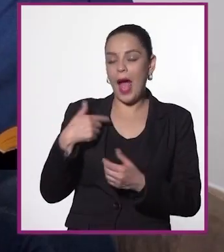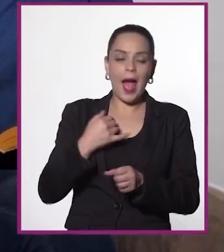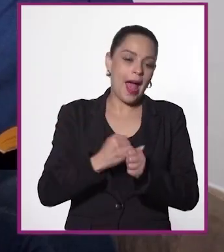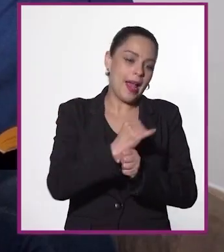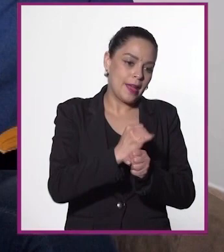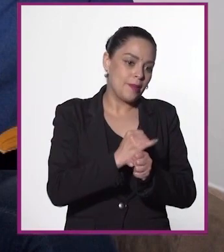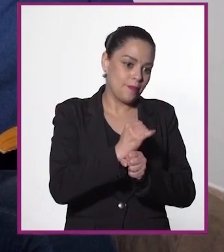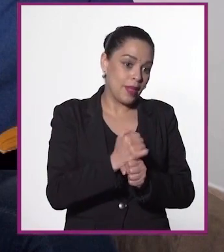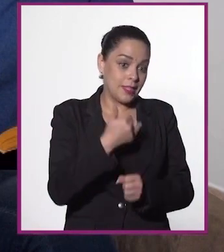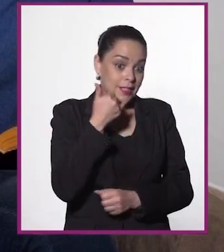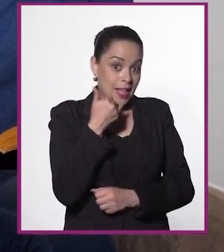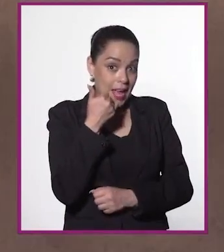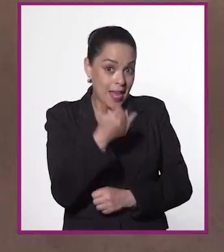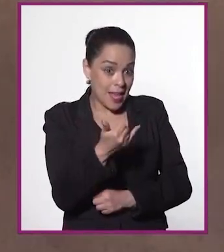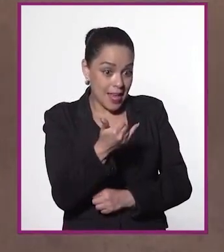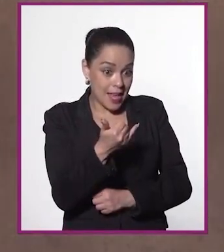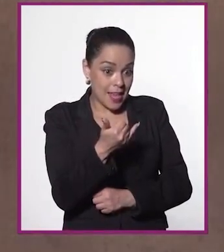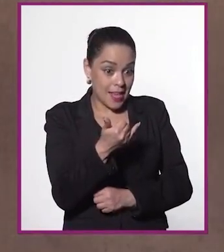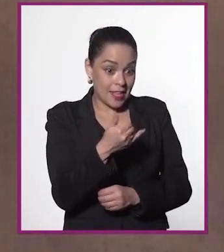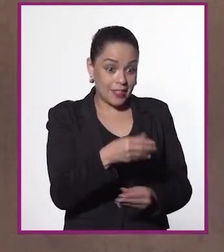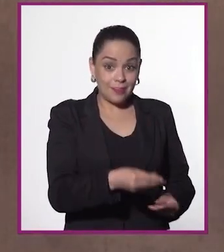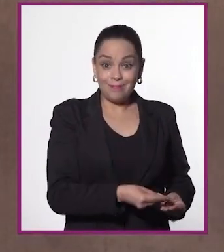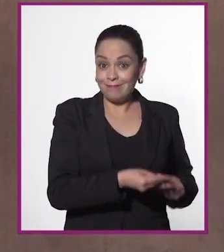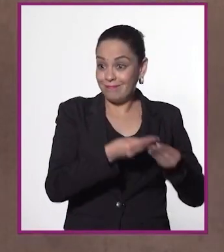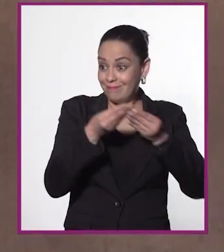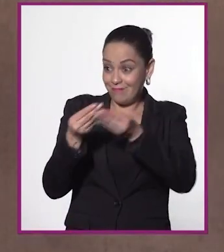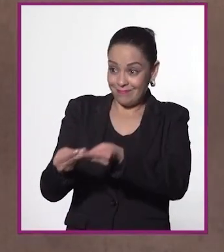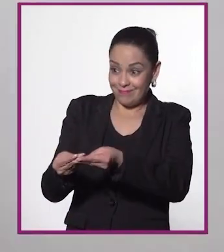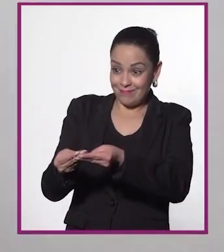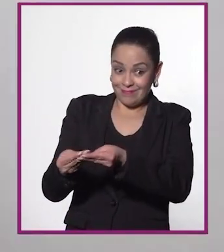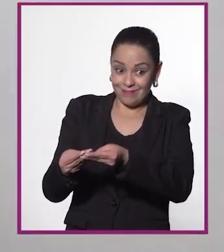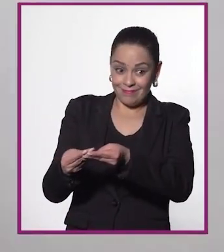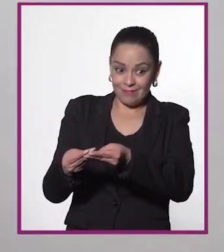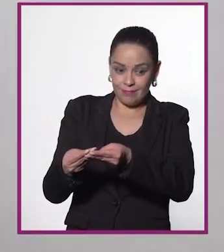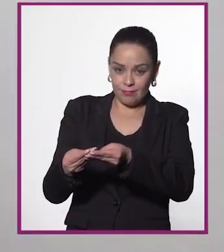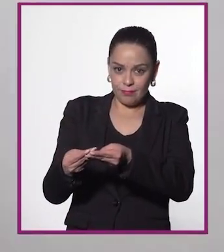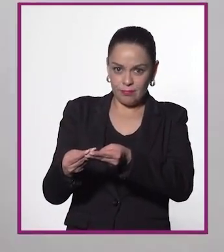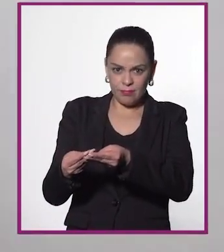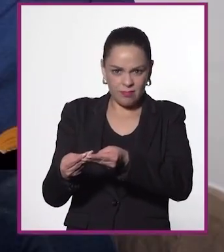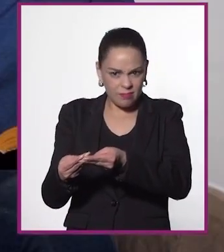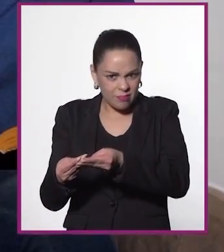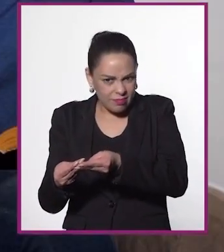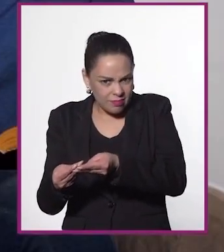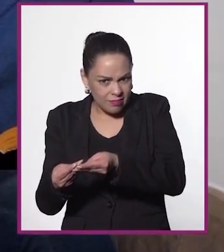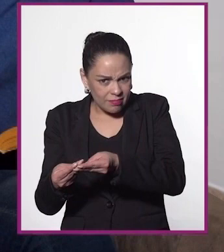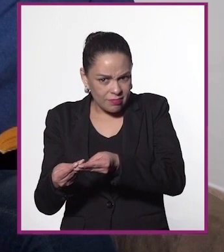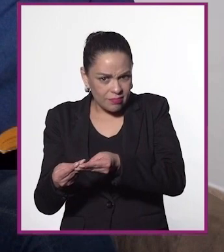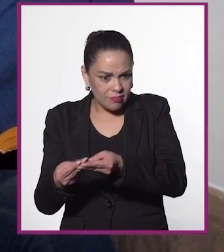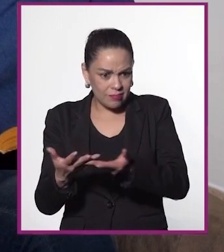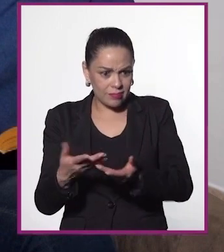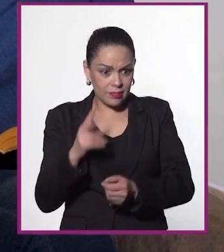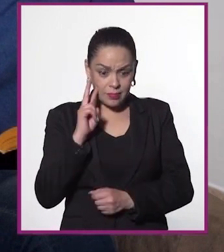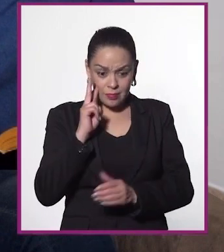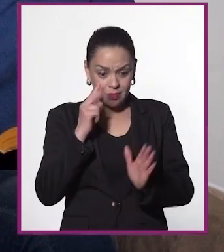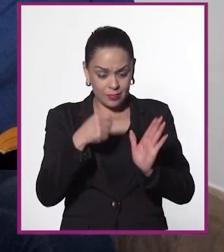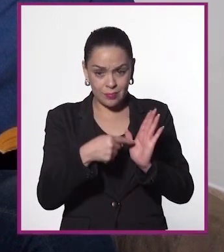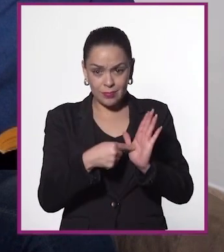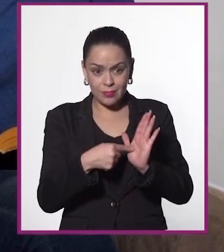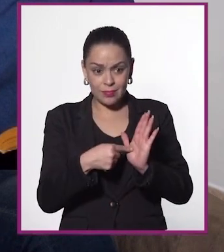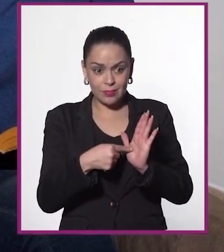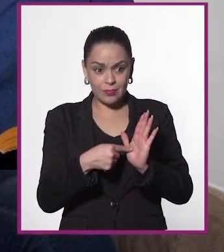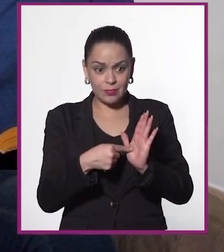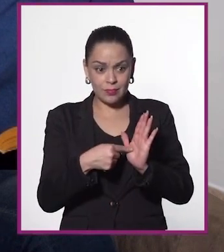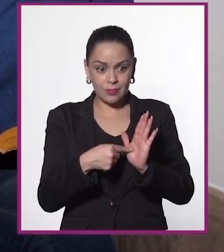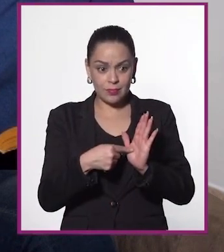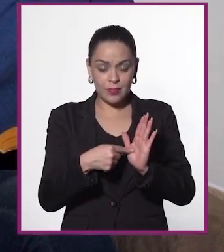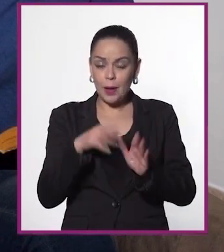poco y... ¡Tadán! ¿Tatán? Sí, mira, es de Stanley Kubrick,